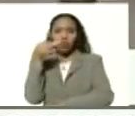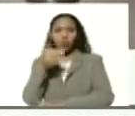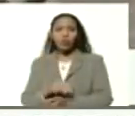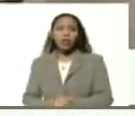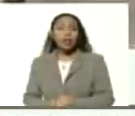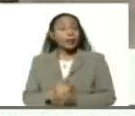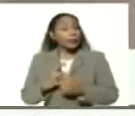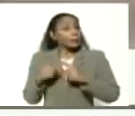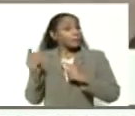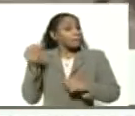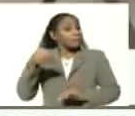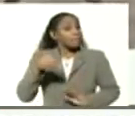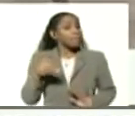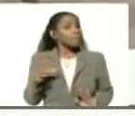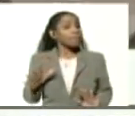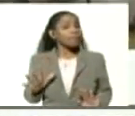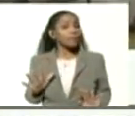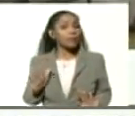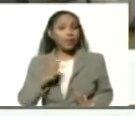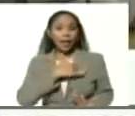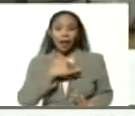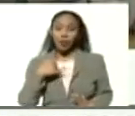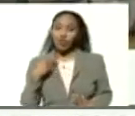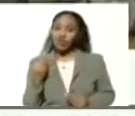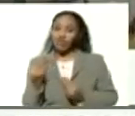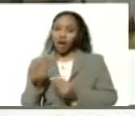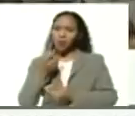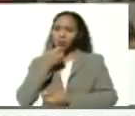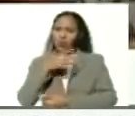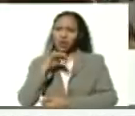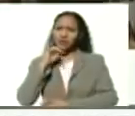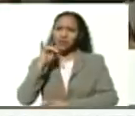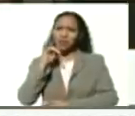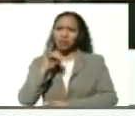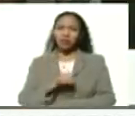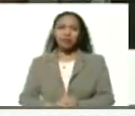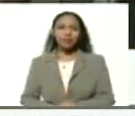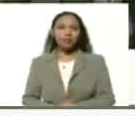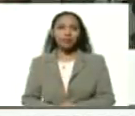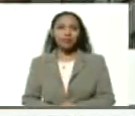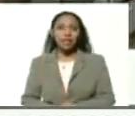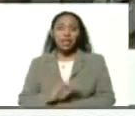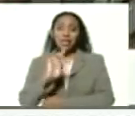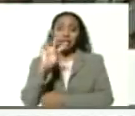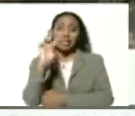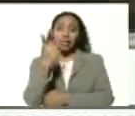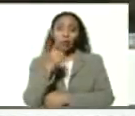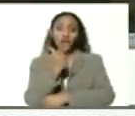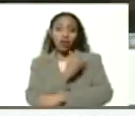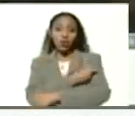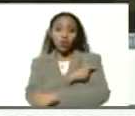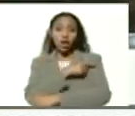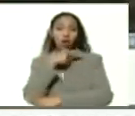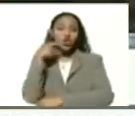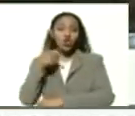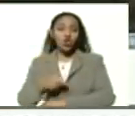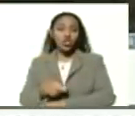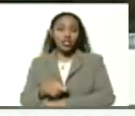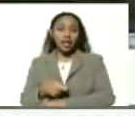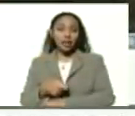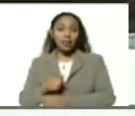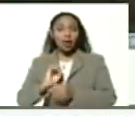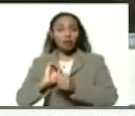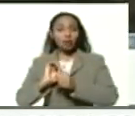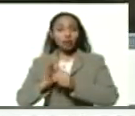Pero además, queríamos dar una muy buena noticia. La segunda vacuna rusa, Epivac